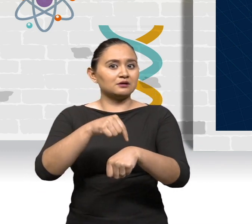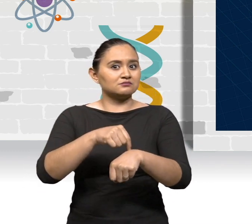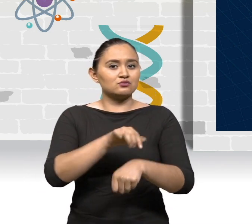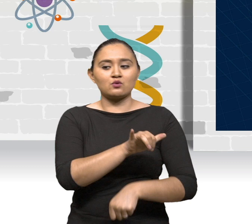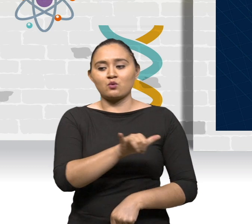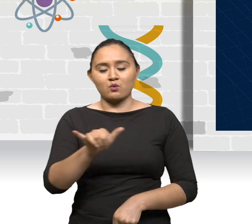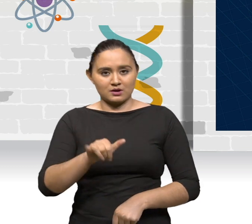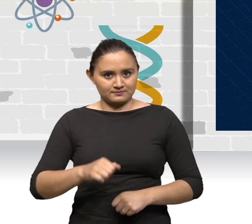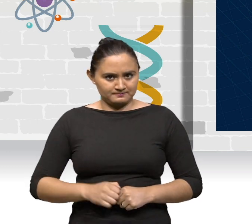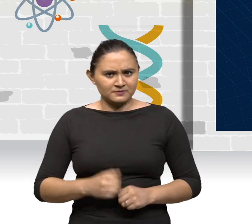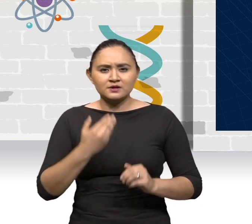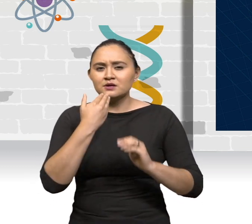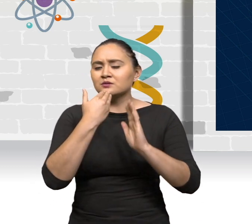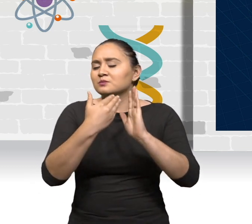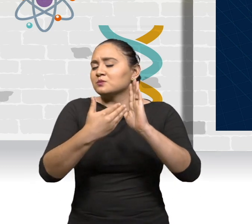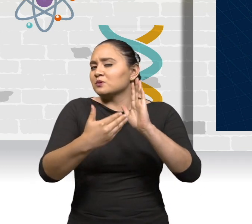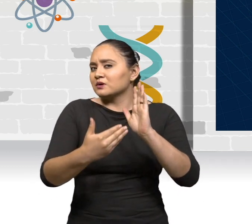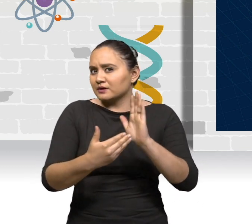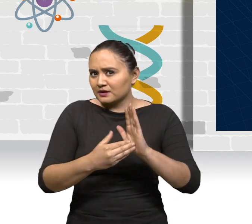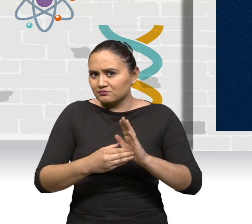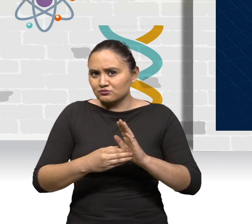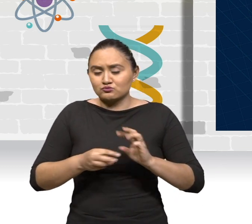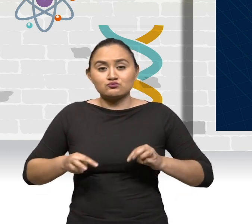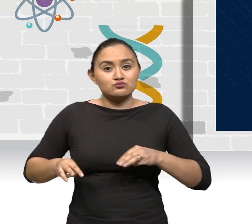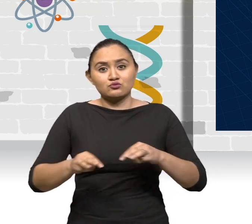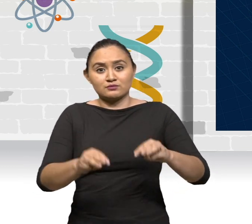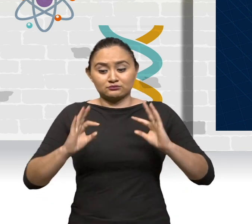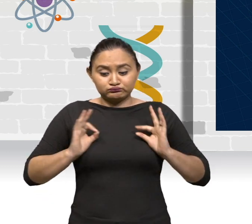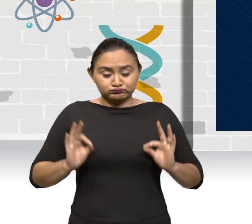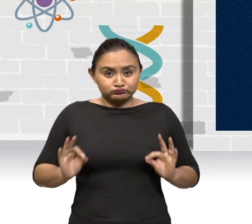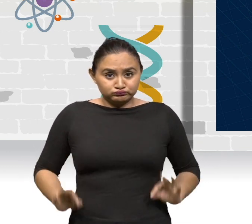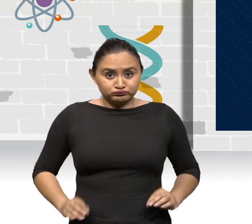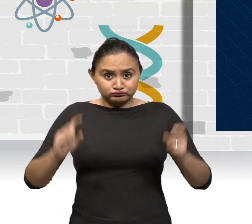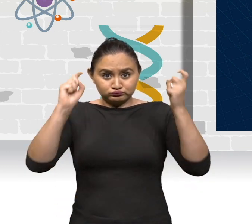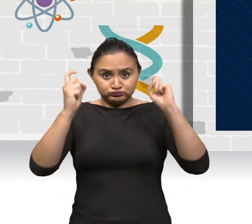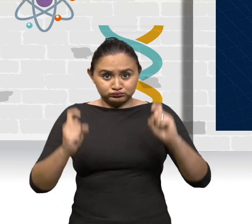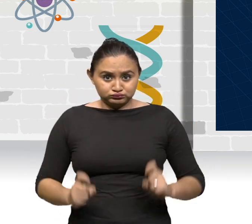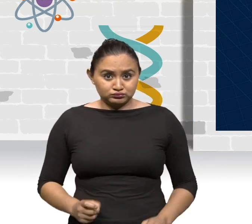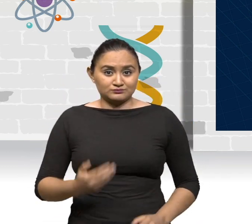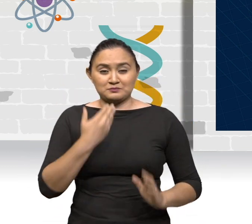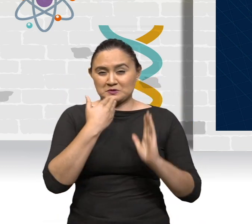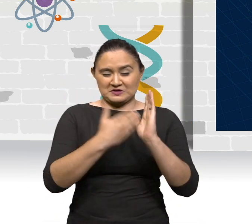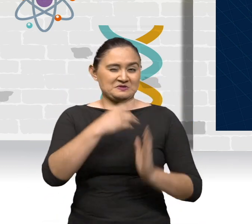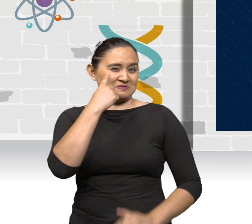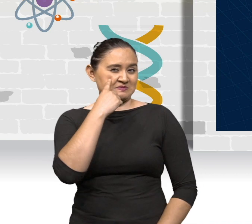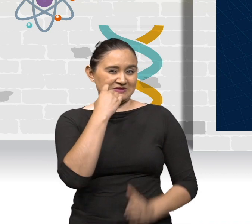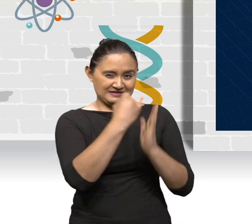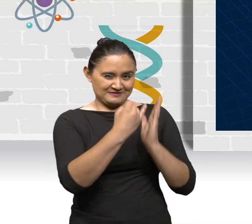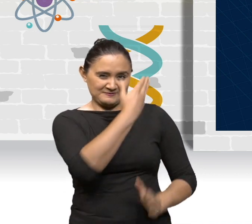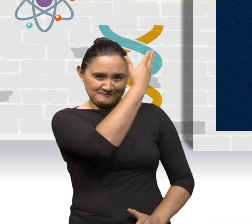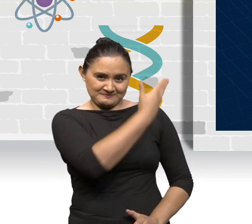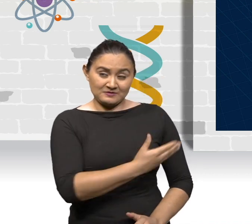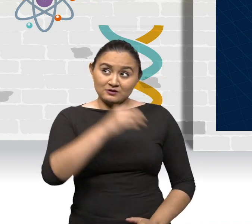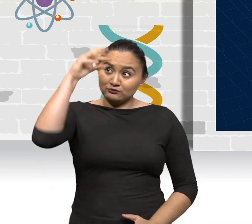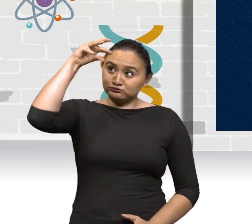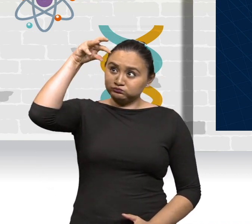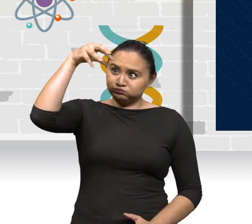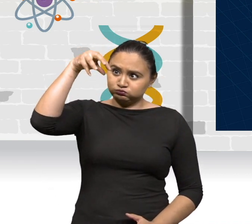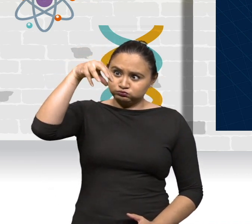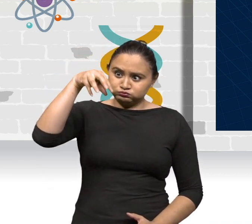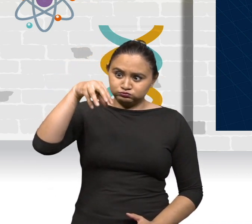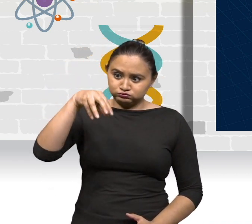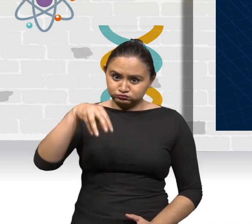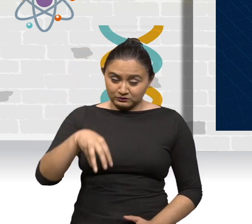tiempo iguales. Un ejemplo del movimiento rectilíneo uniformemente variado es cuando vemos caer un objeto en caída libre hacia el